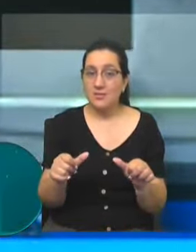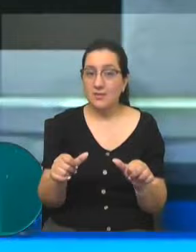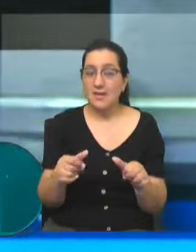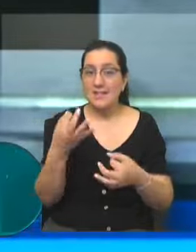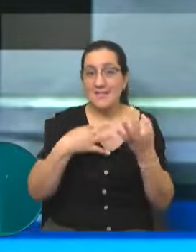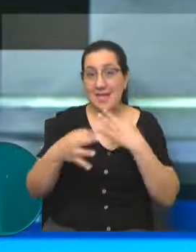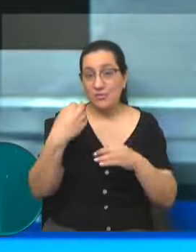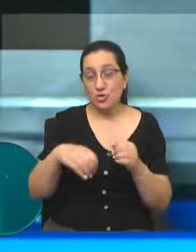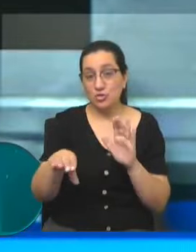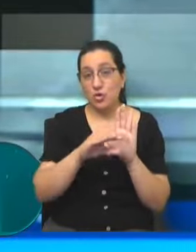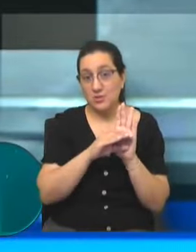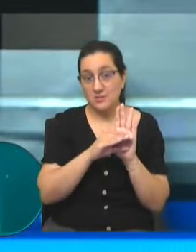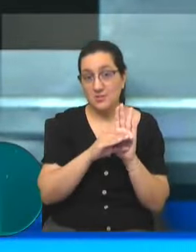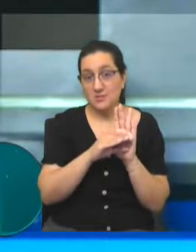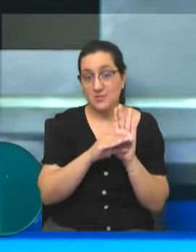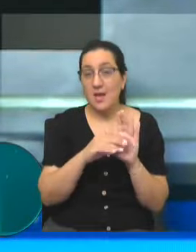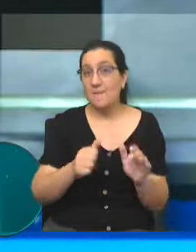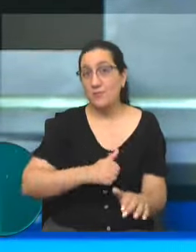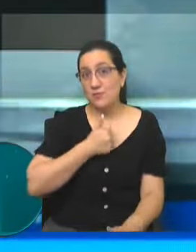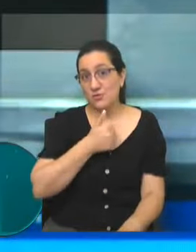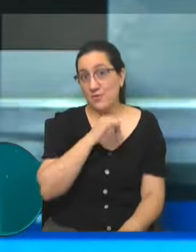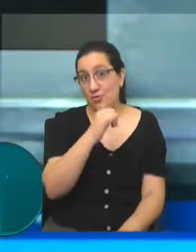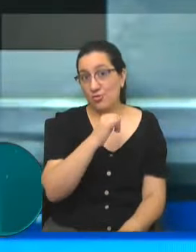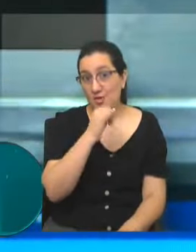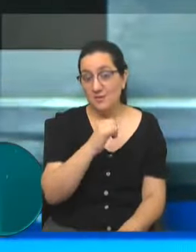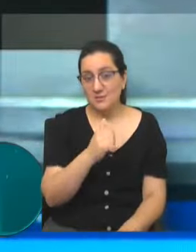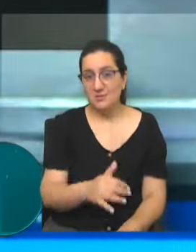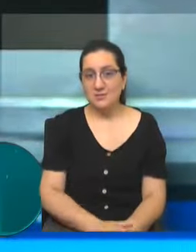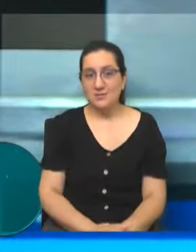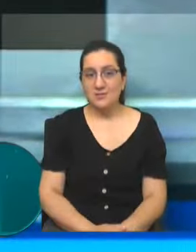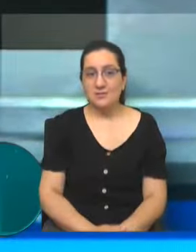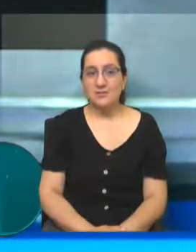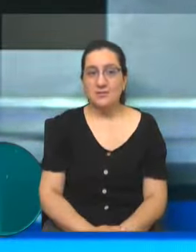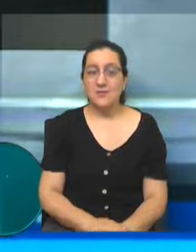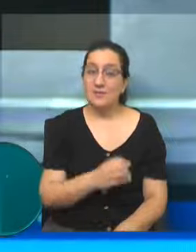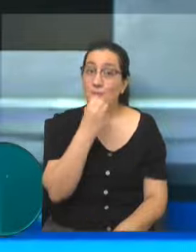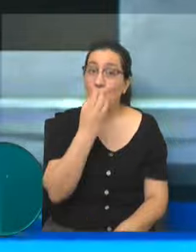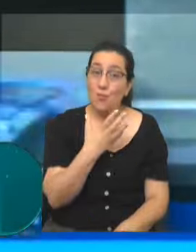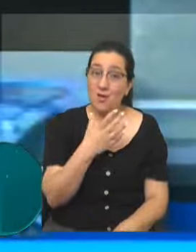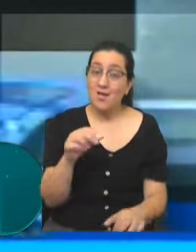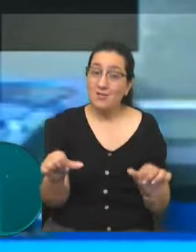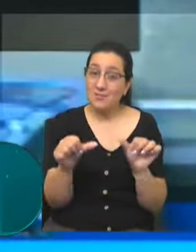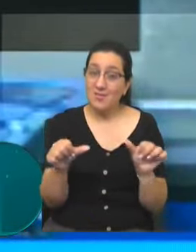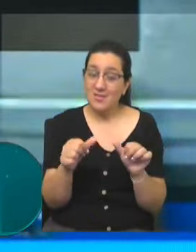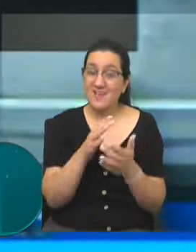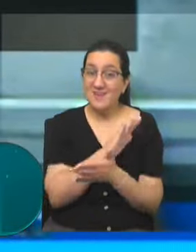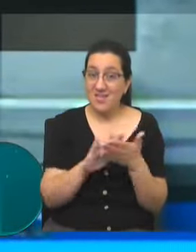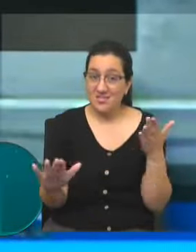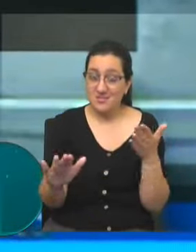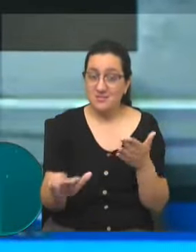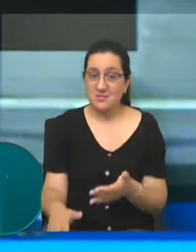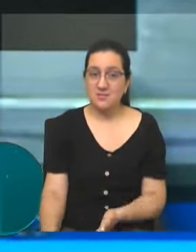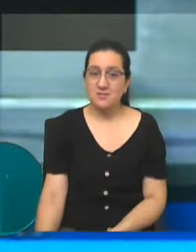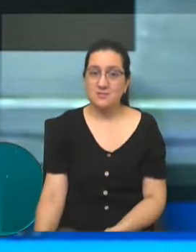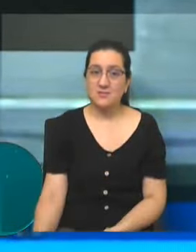Teatro Solís, que de paso aprovecho para comentarles. Sí, sí. Que va a estar muy buena. Uy, el amor, ¿cómo era? Es gratuita. Un poco de amor. Un poco